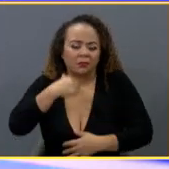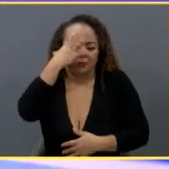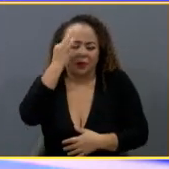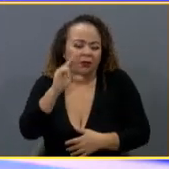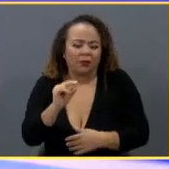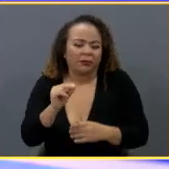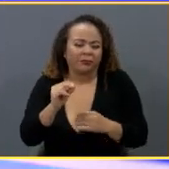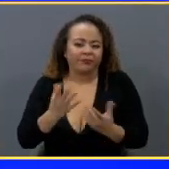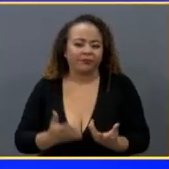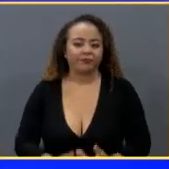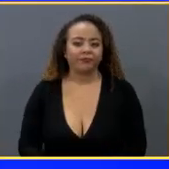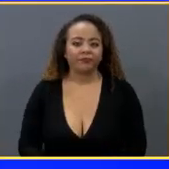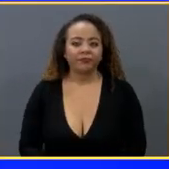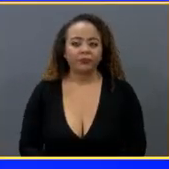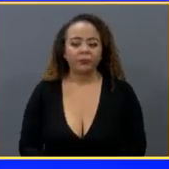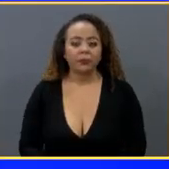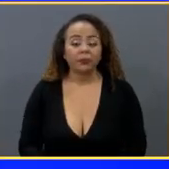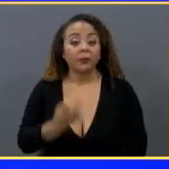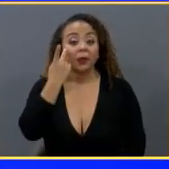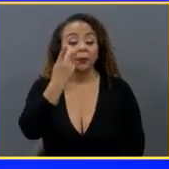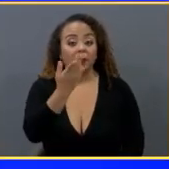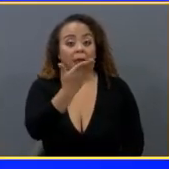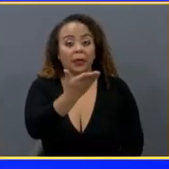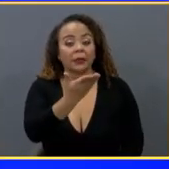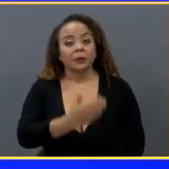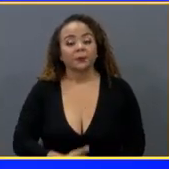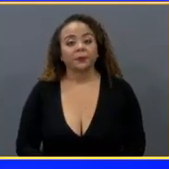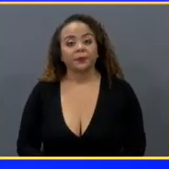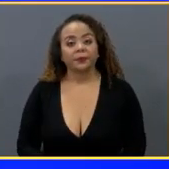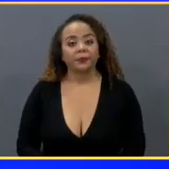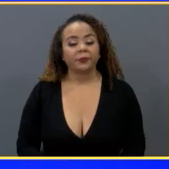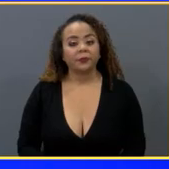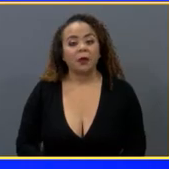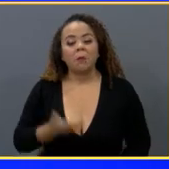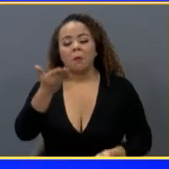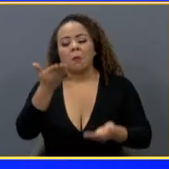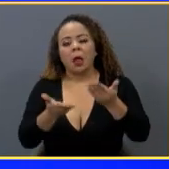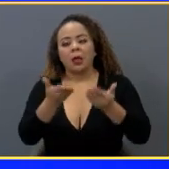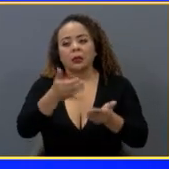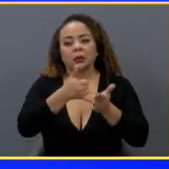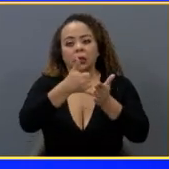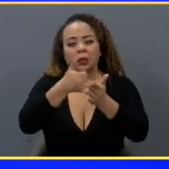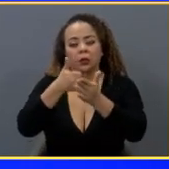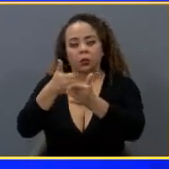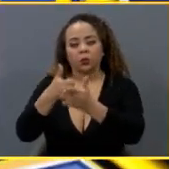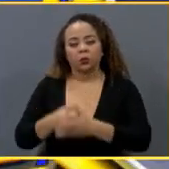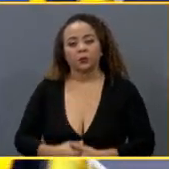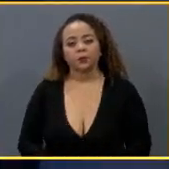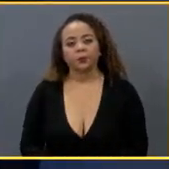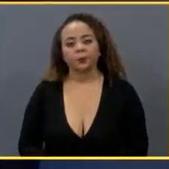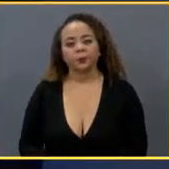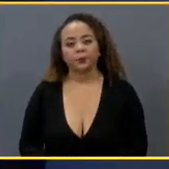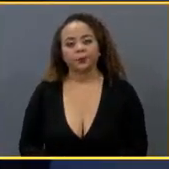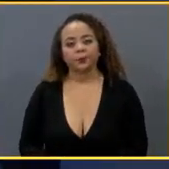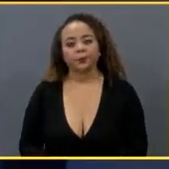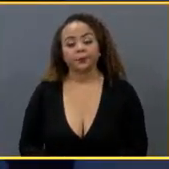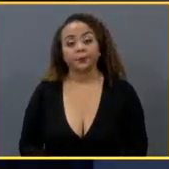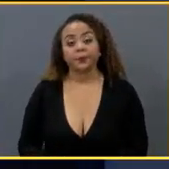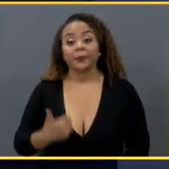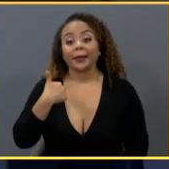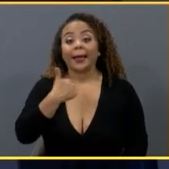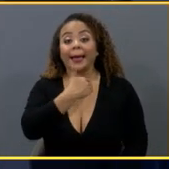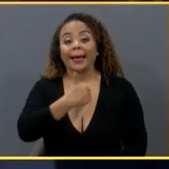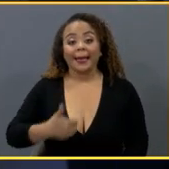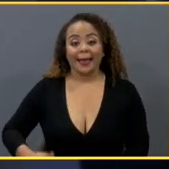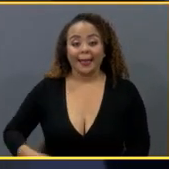pena. Vamos a ver esa imagen del balance de títulos que someten a Herediano y a la